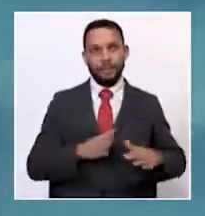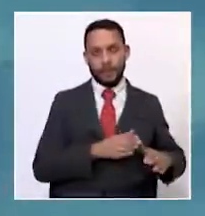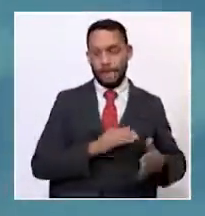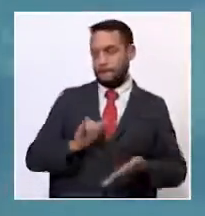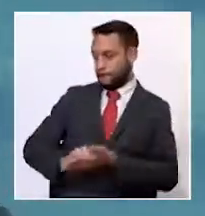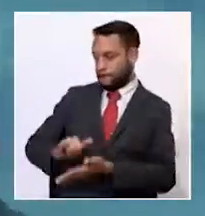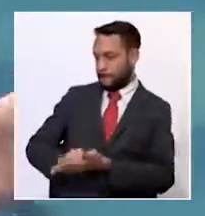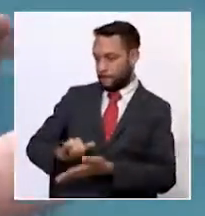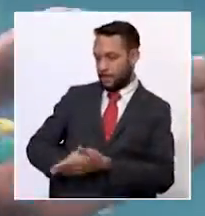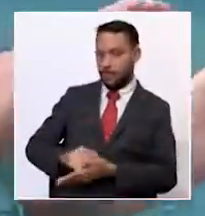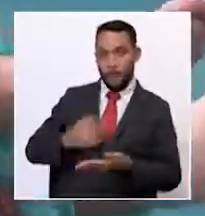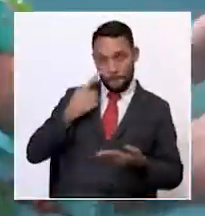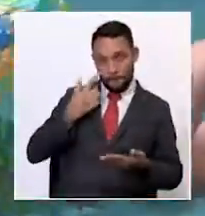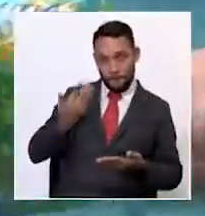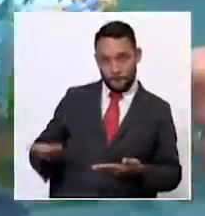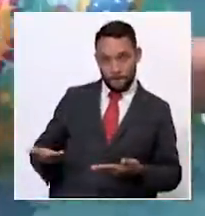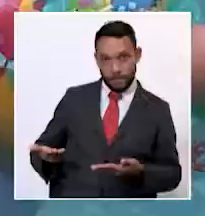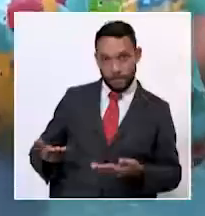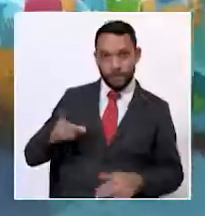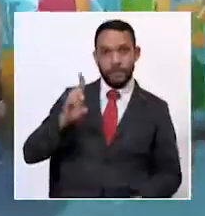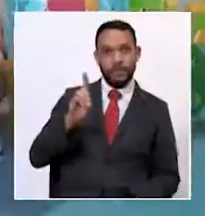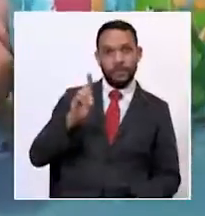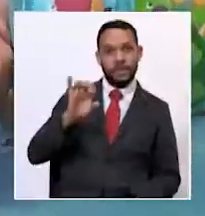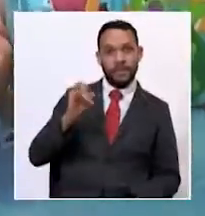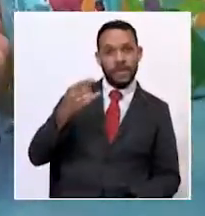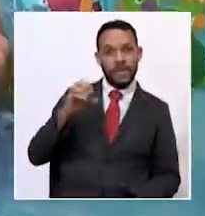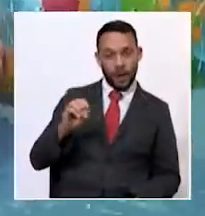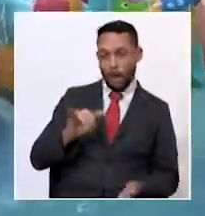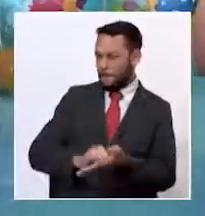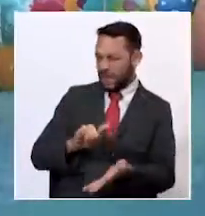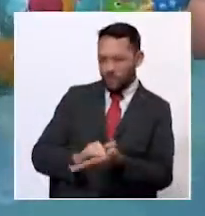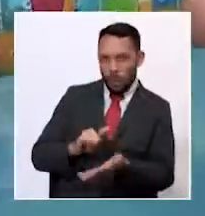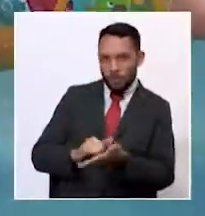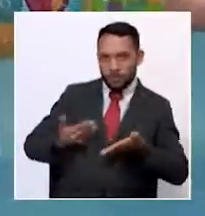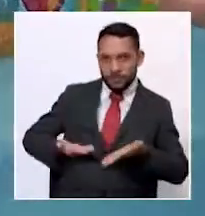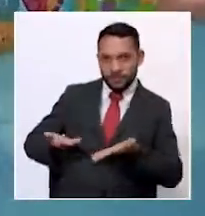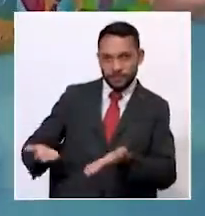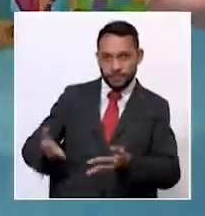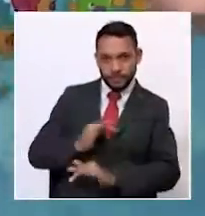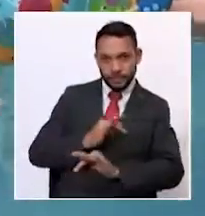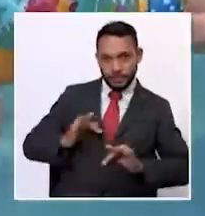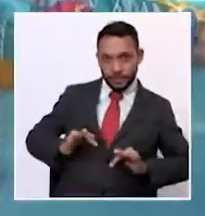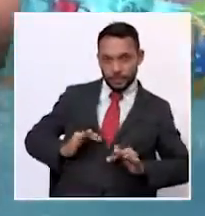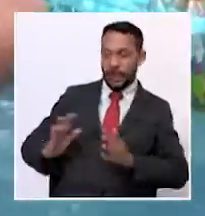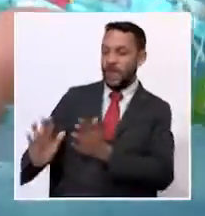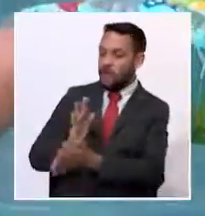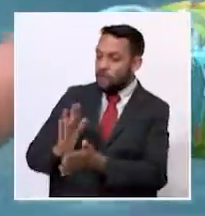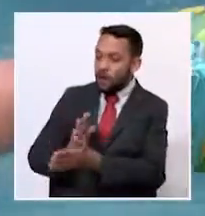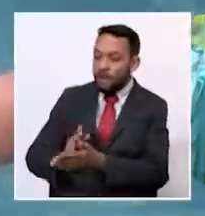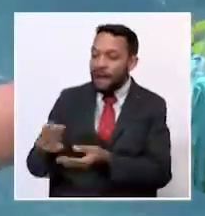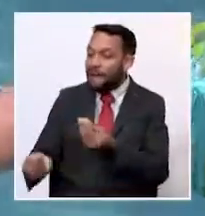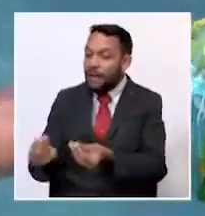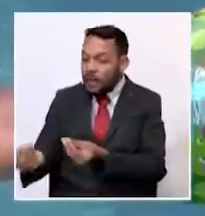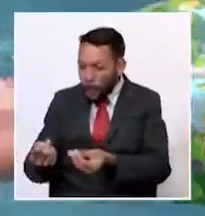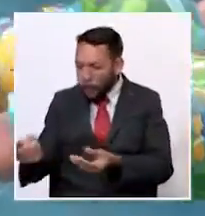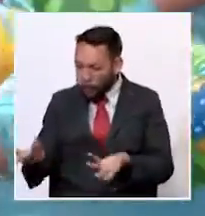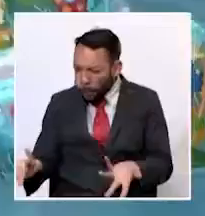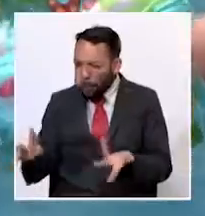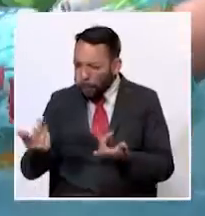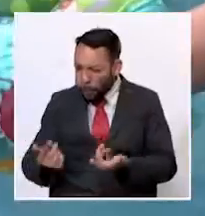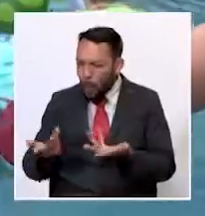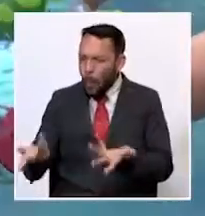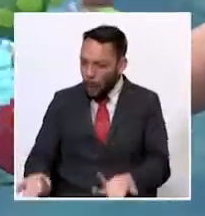quiero que mientras estamos haciendo esta terapia médico, usted nos vaya contando cómo va llevando